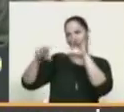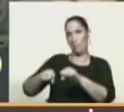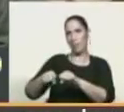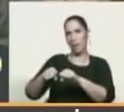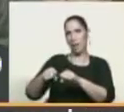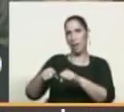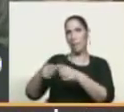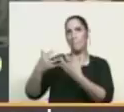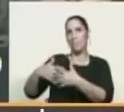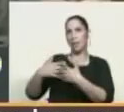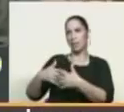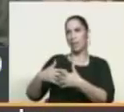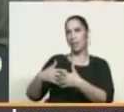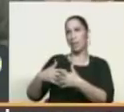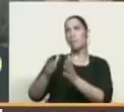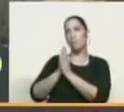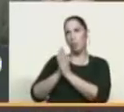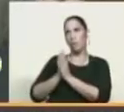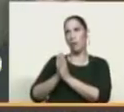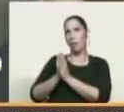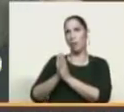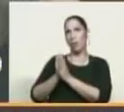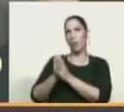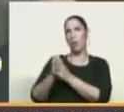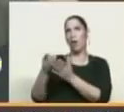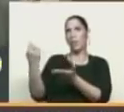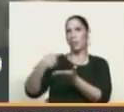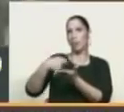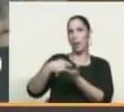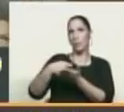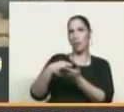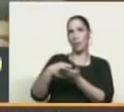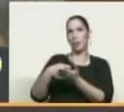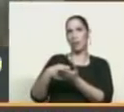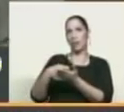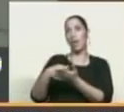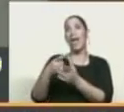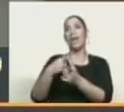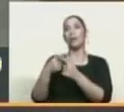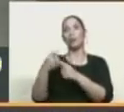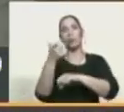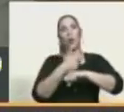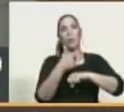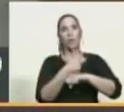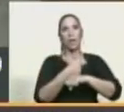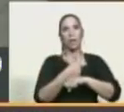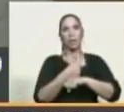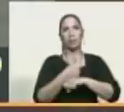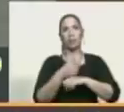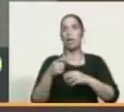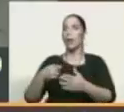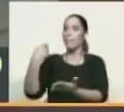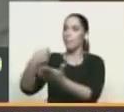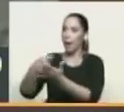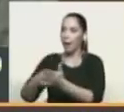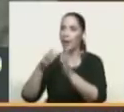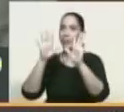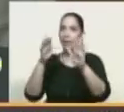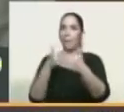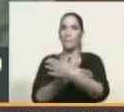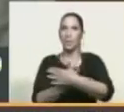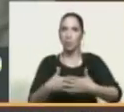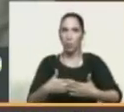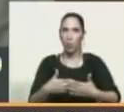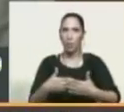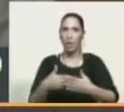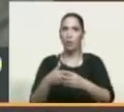los 10 millones que yo gasté. Y iba el gobierno, tan buena gente como siempre hemos sido, toma tus 10 millones de dólares